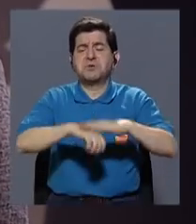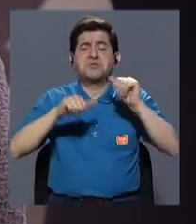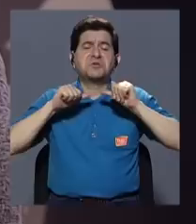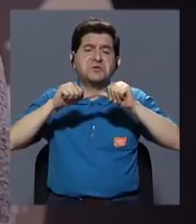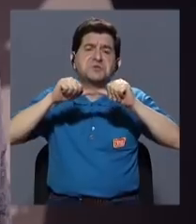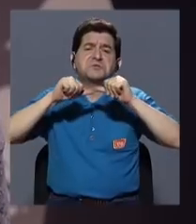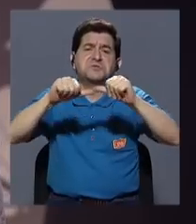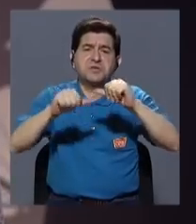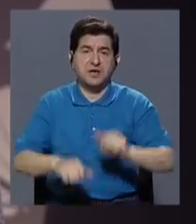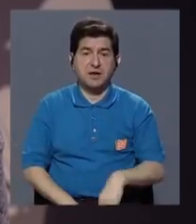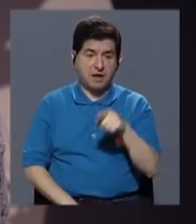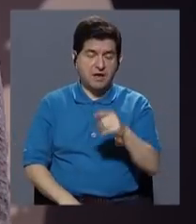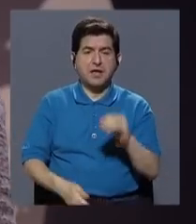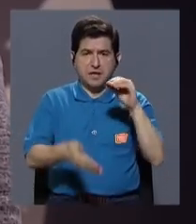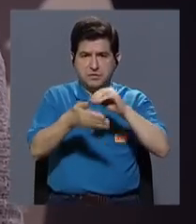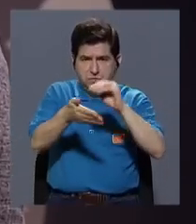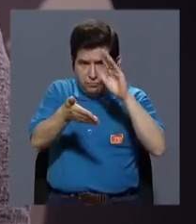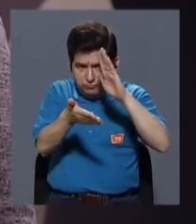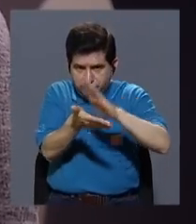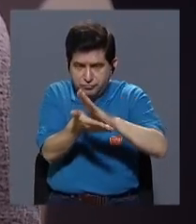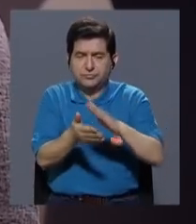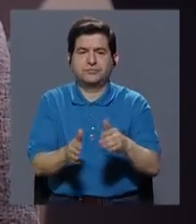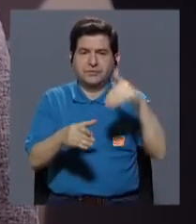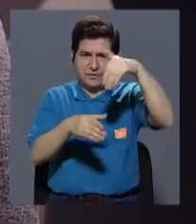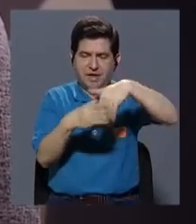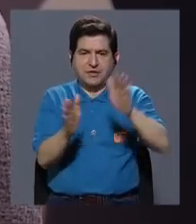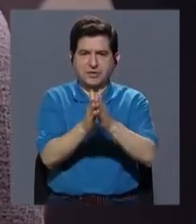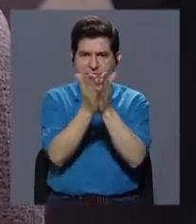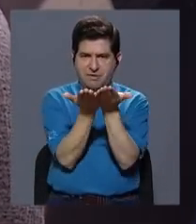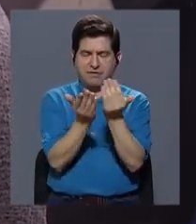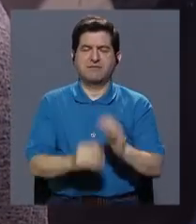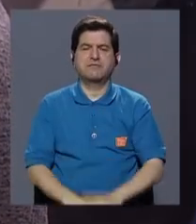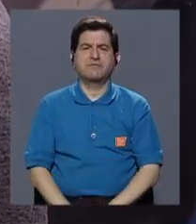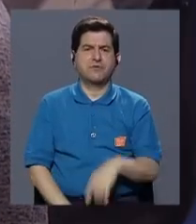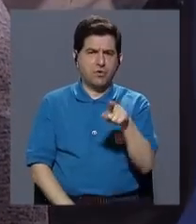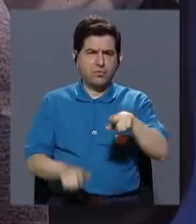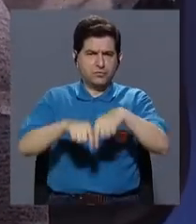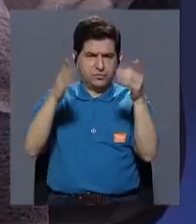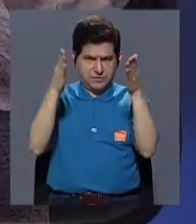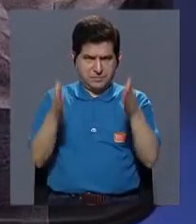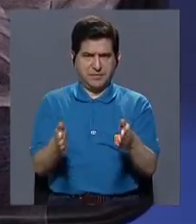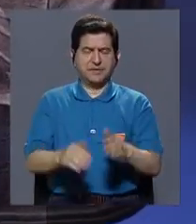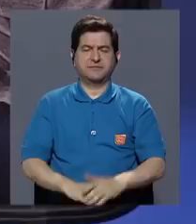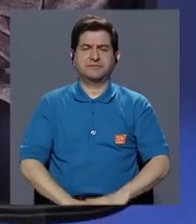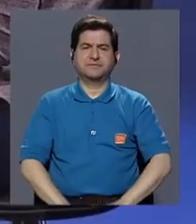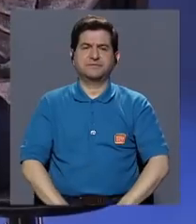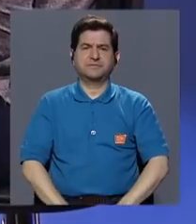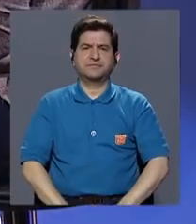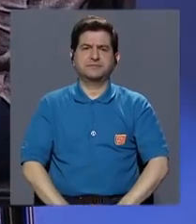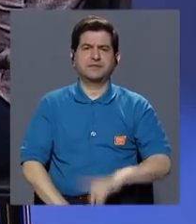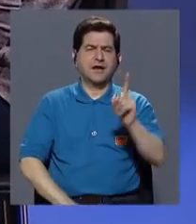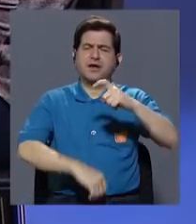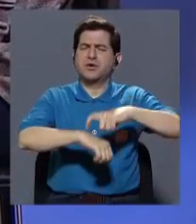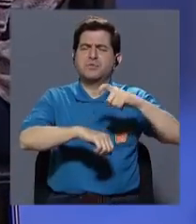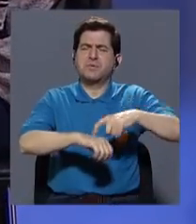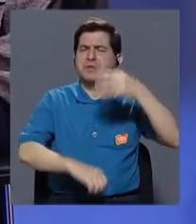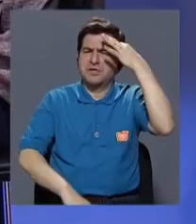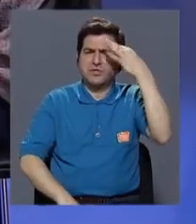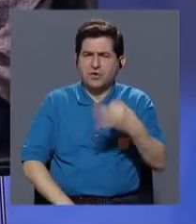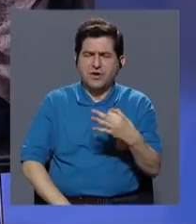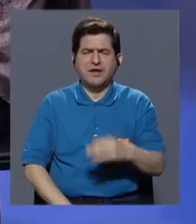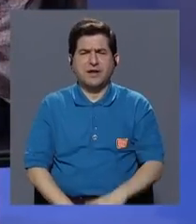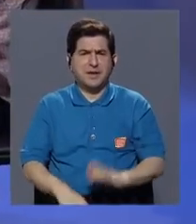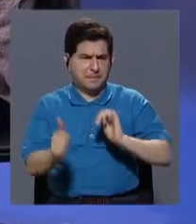entonces creo que eso lo que viene plasmado en este libro tener a nuestros periodistas en algún momento pensaste